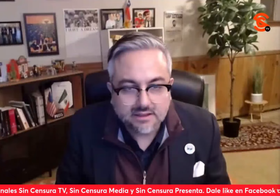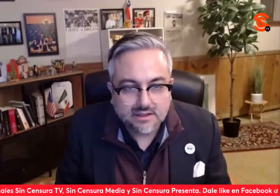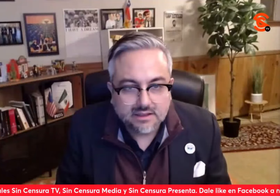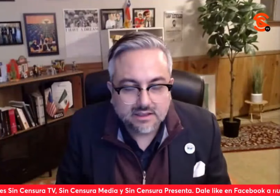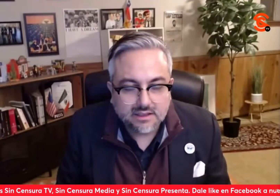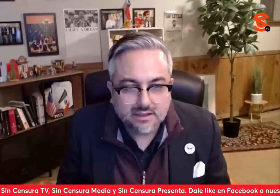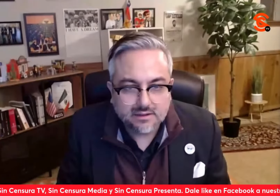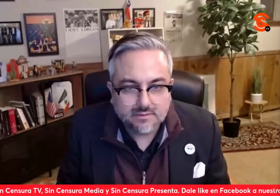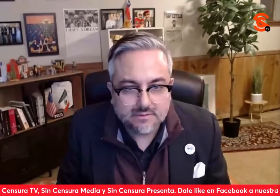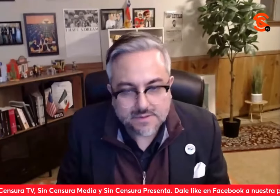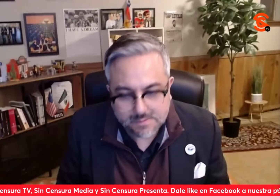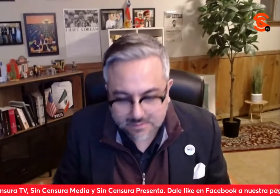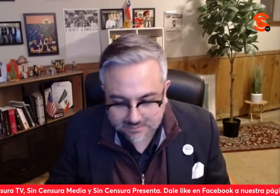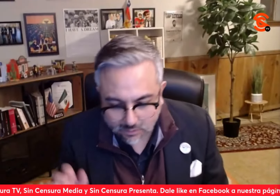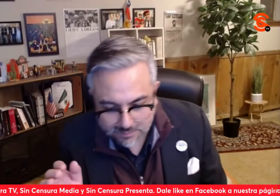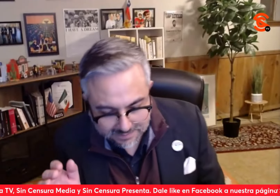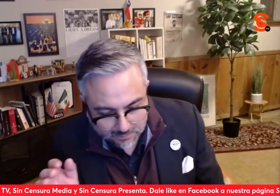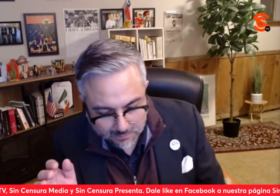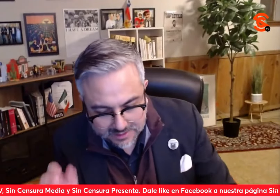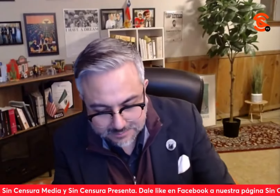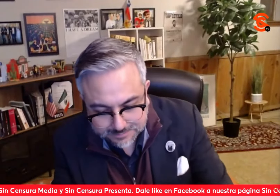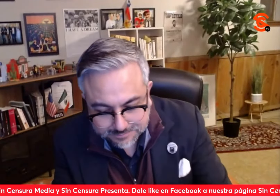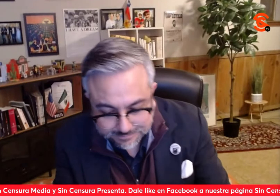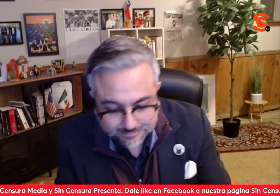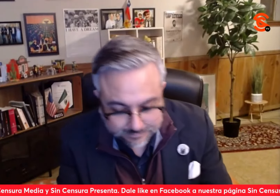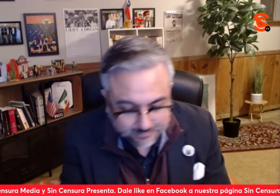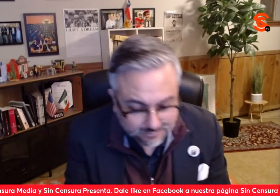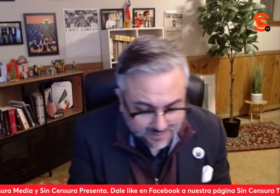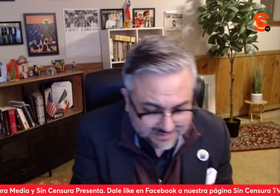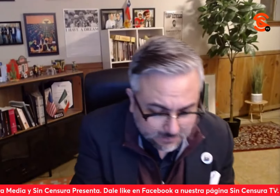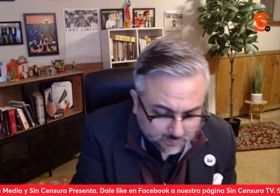interesante. Te lo planteo porque